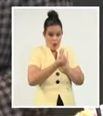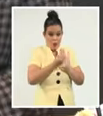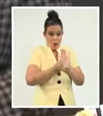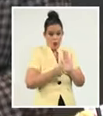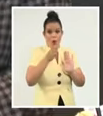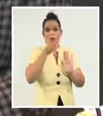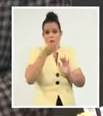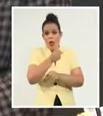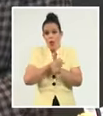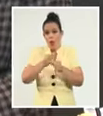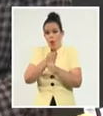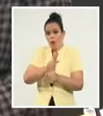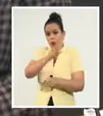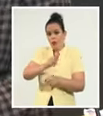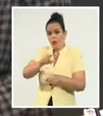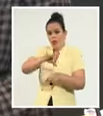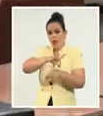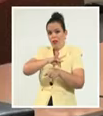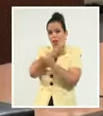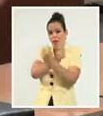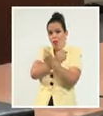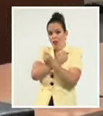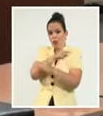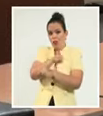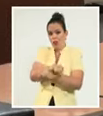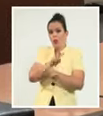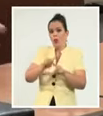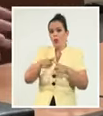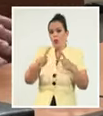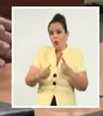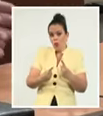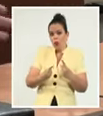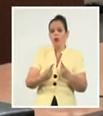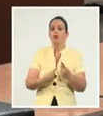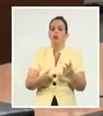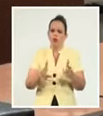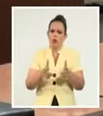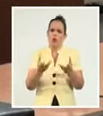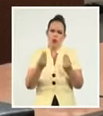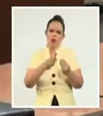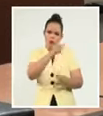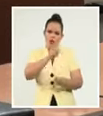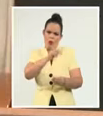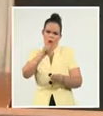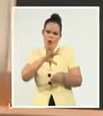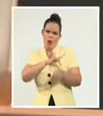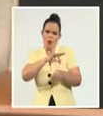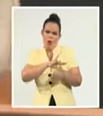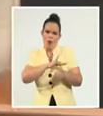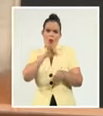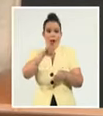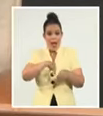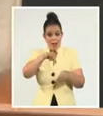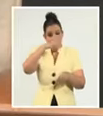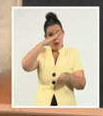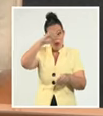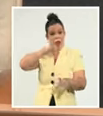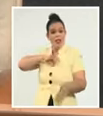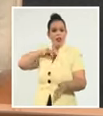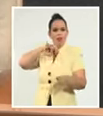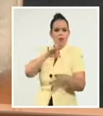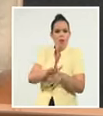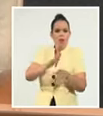artritis reumatoide, enfermedad que afecta al 1.2% de nuestra población, la industria biofarmacéutica nacional comenzará a